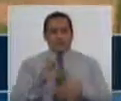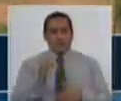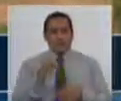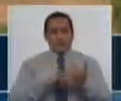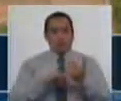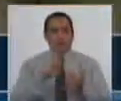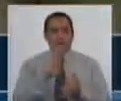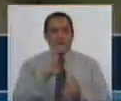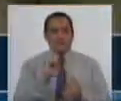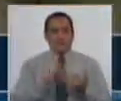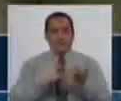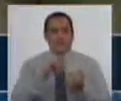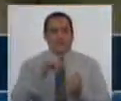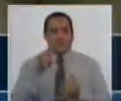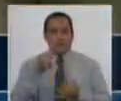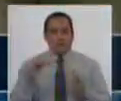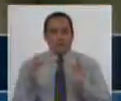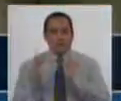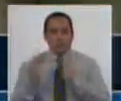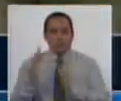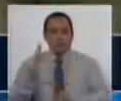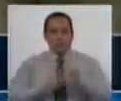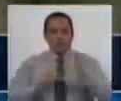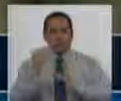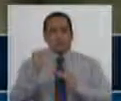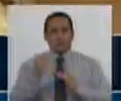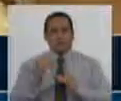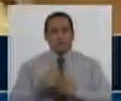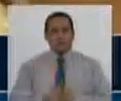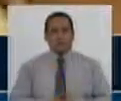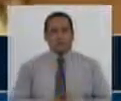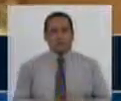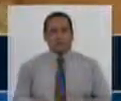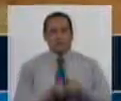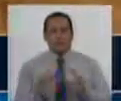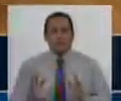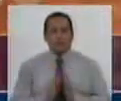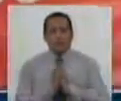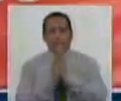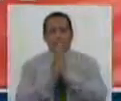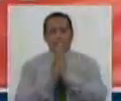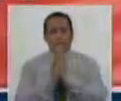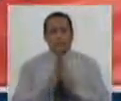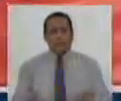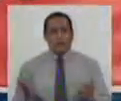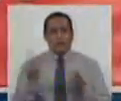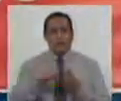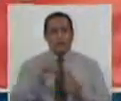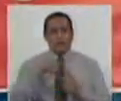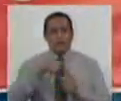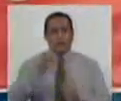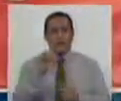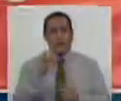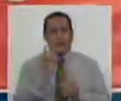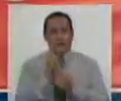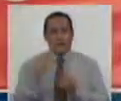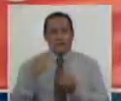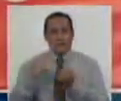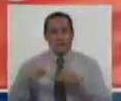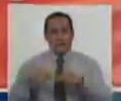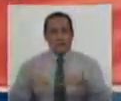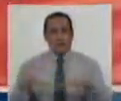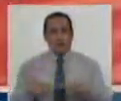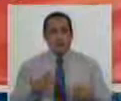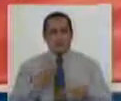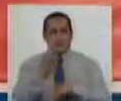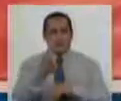la construcción de la conectividad de Pucallpa, Atalaya, Puerto Copa, Junín,